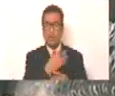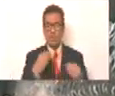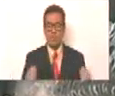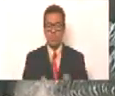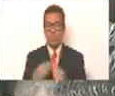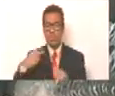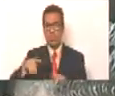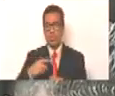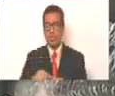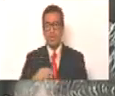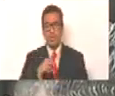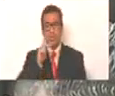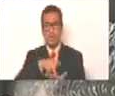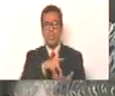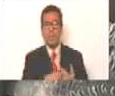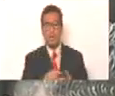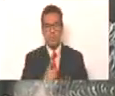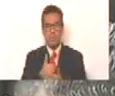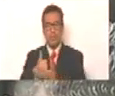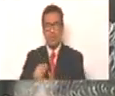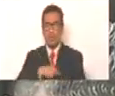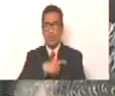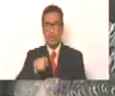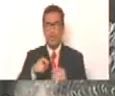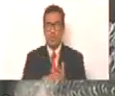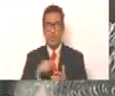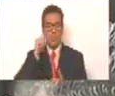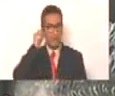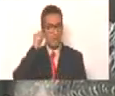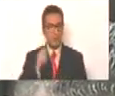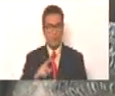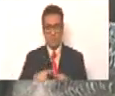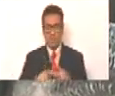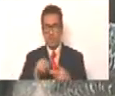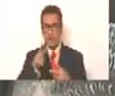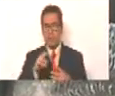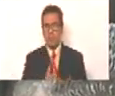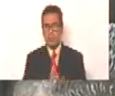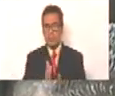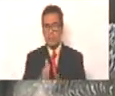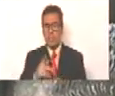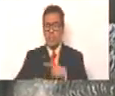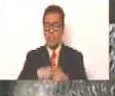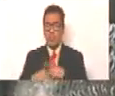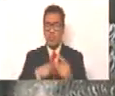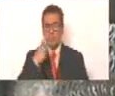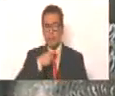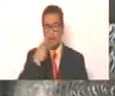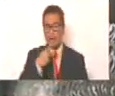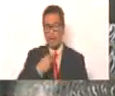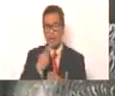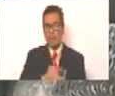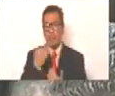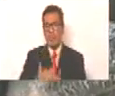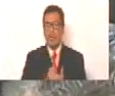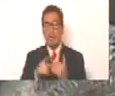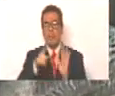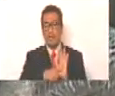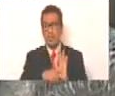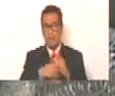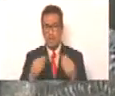favor del bienestar integral de las mujeres. Segundo, continuar el desarrollo de políticas, planes y programas con perspectivas de